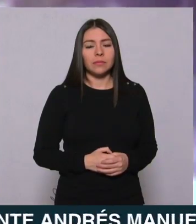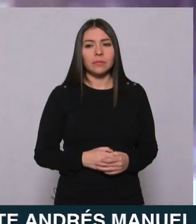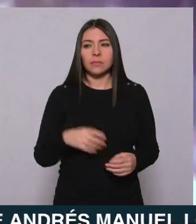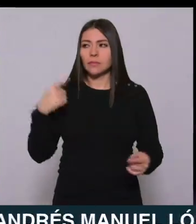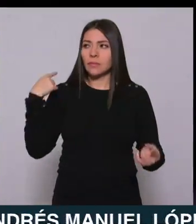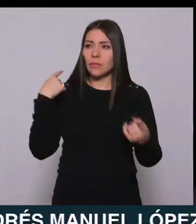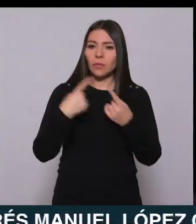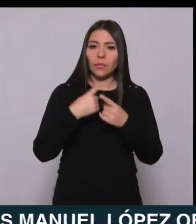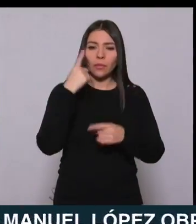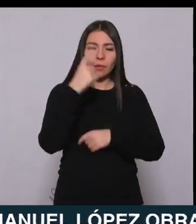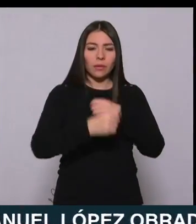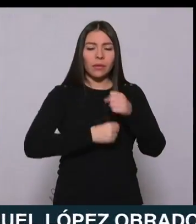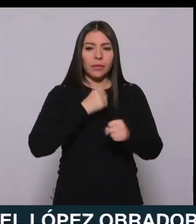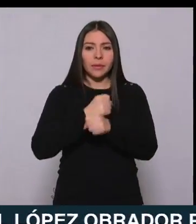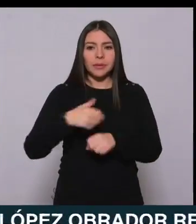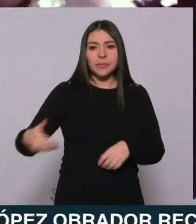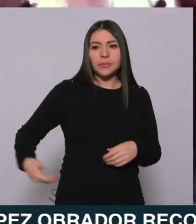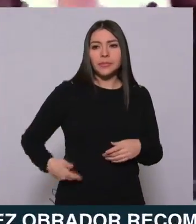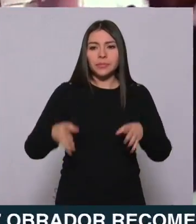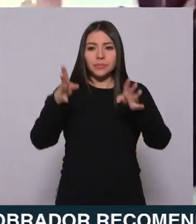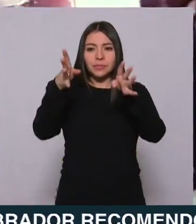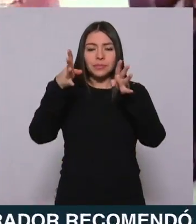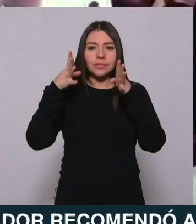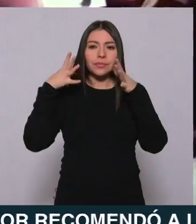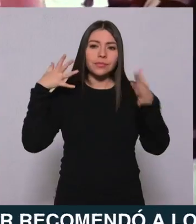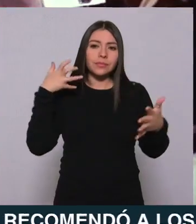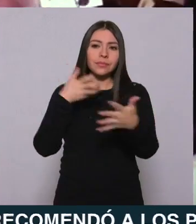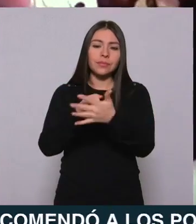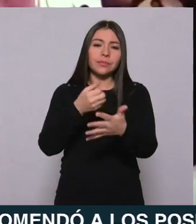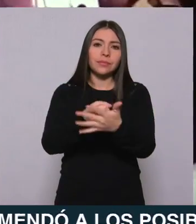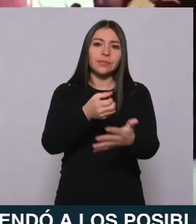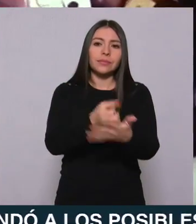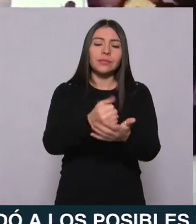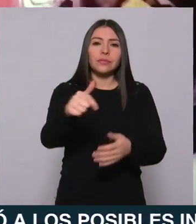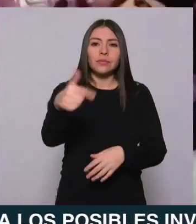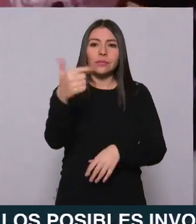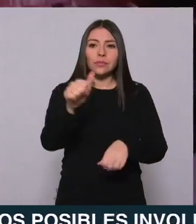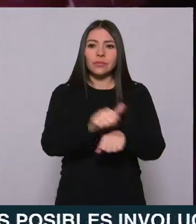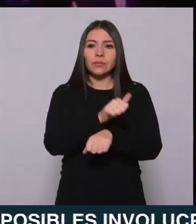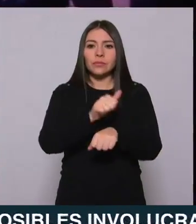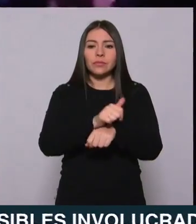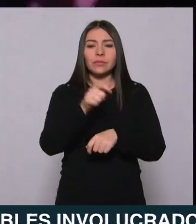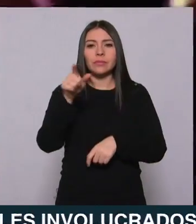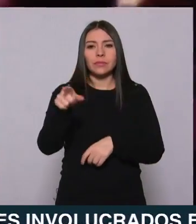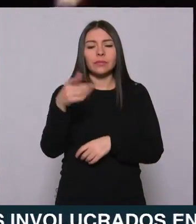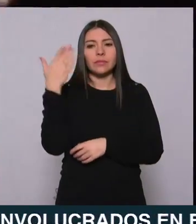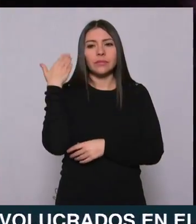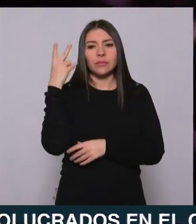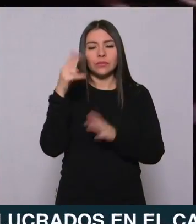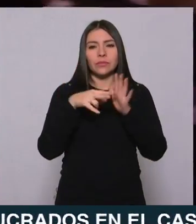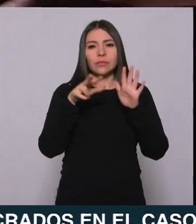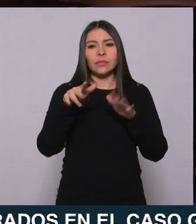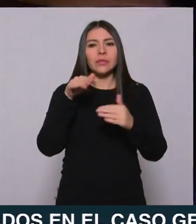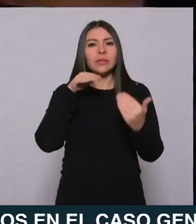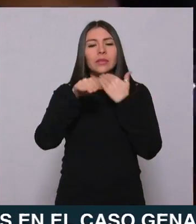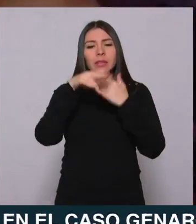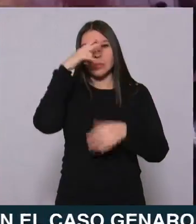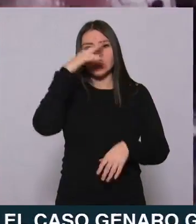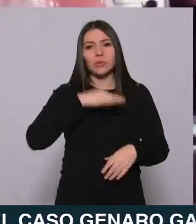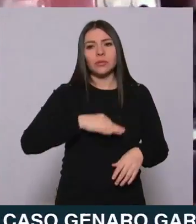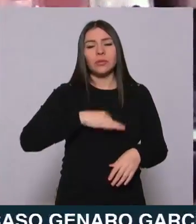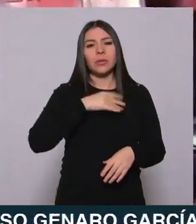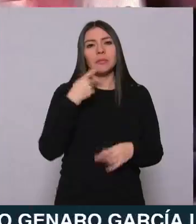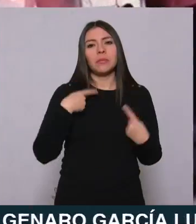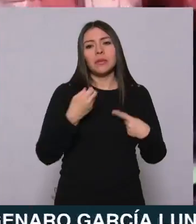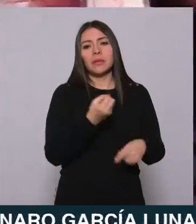año del accidente del tráiler que se impactara contra 12 automóviles el 7 de noviembre de 2018 en la autopista México-Toluca, con un saldo de